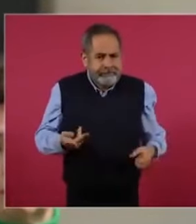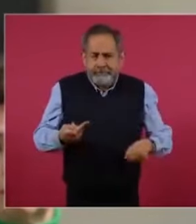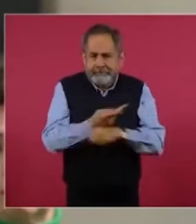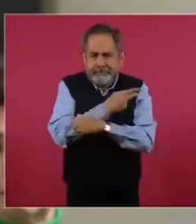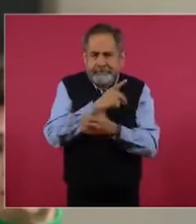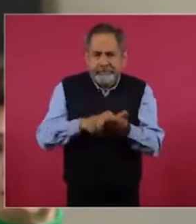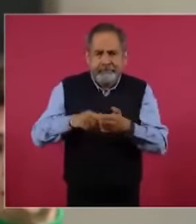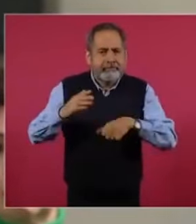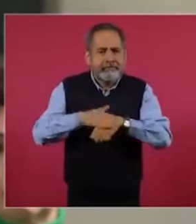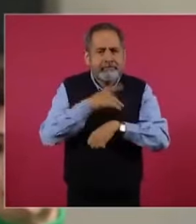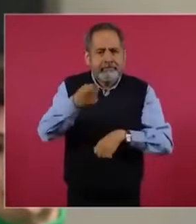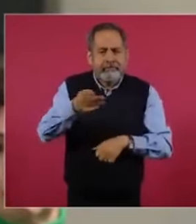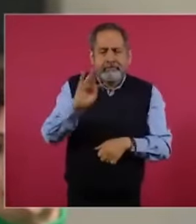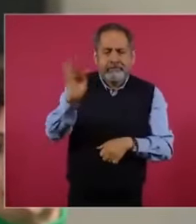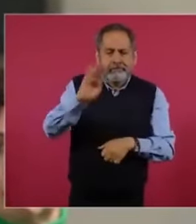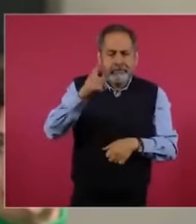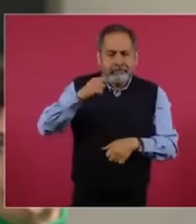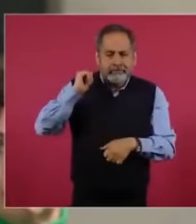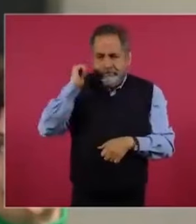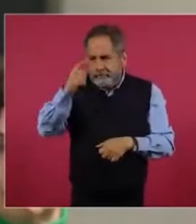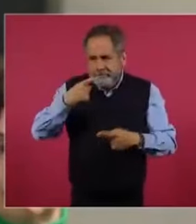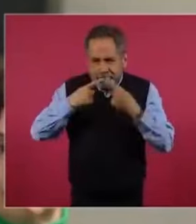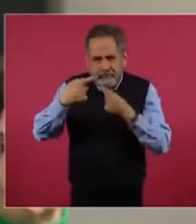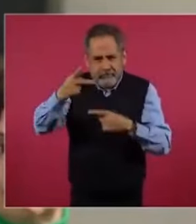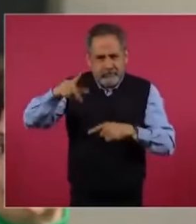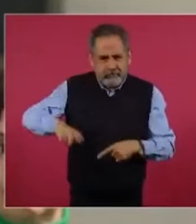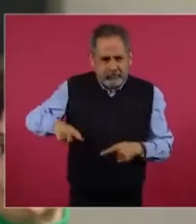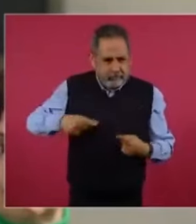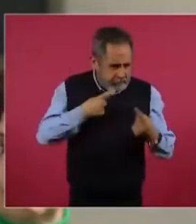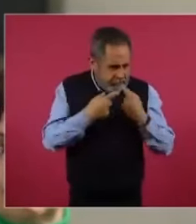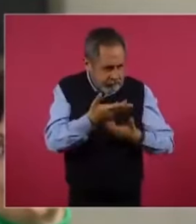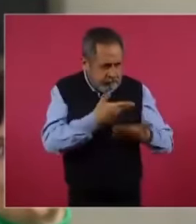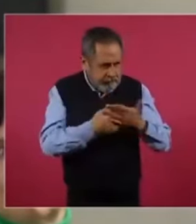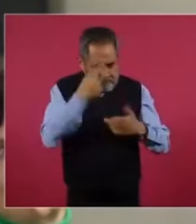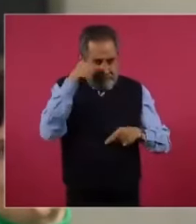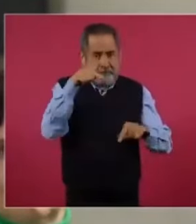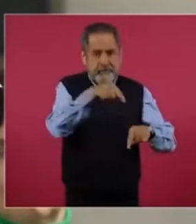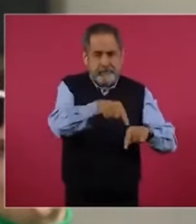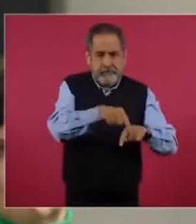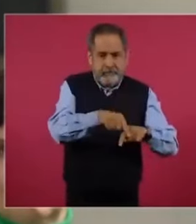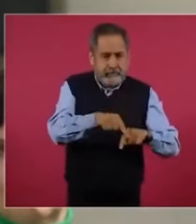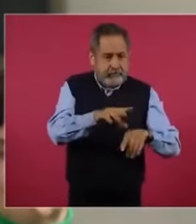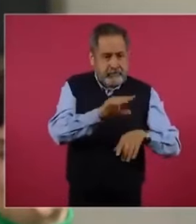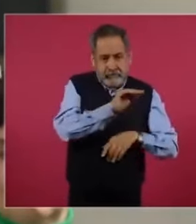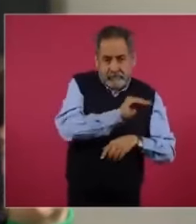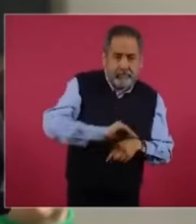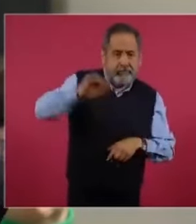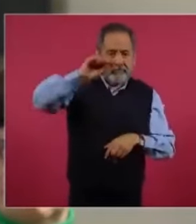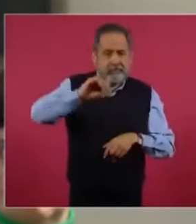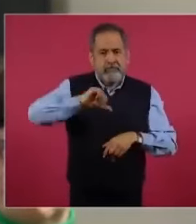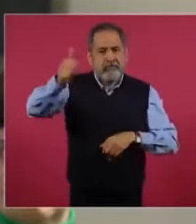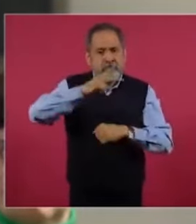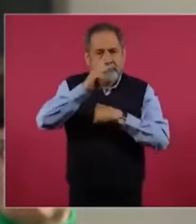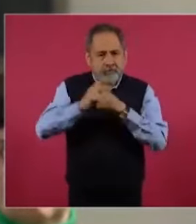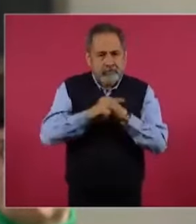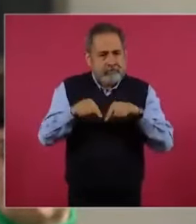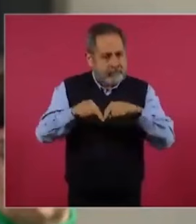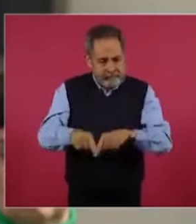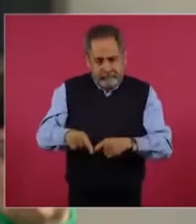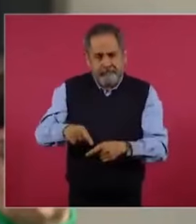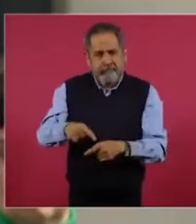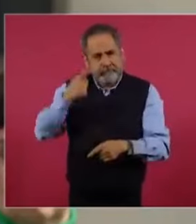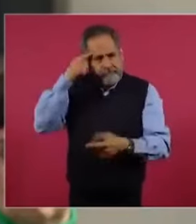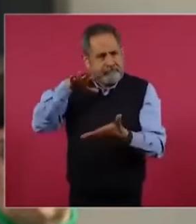la transparencia y la justicia en nuestro país recordemos que juntas y juntos podemos construir una sociedad basada en valores